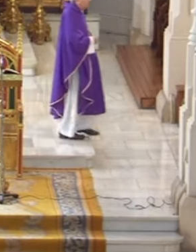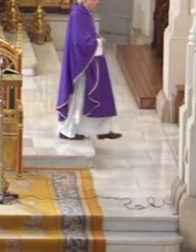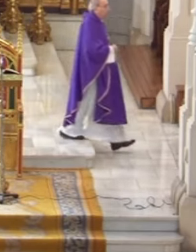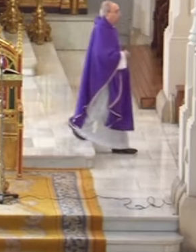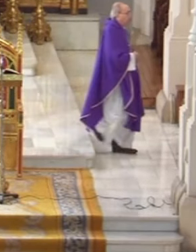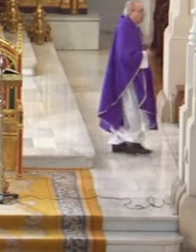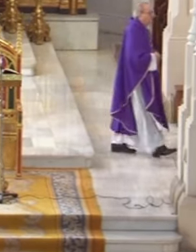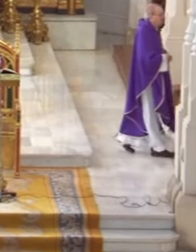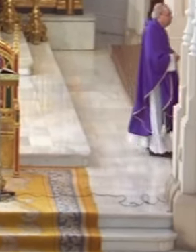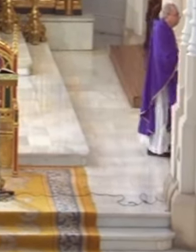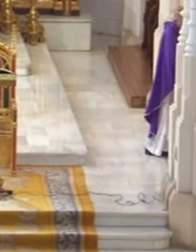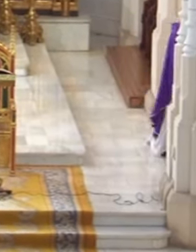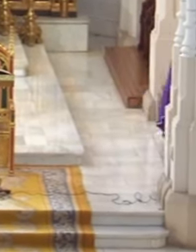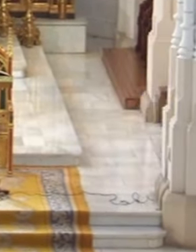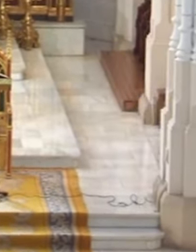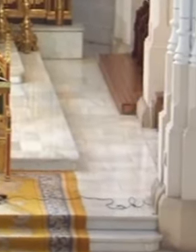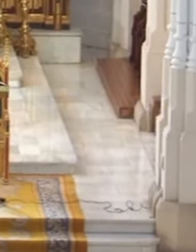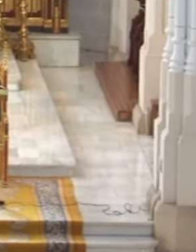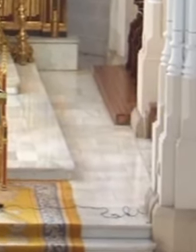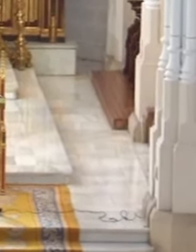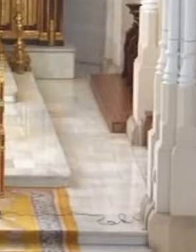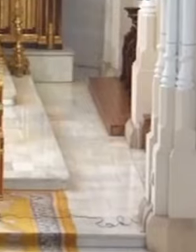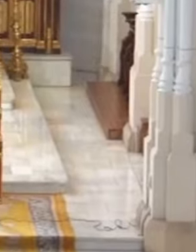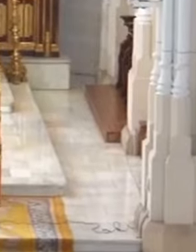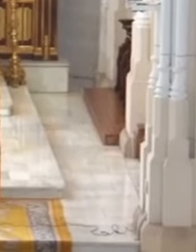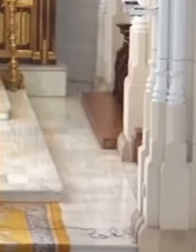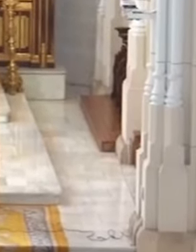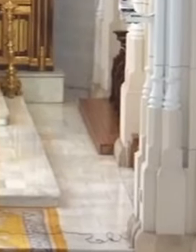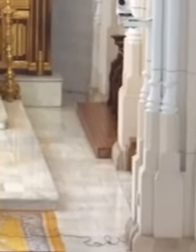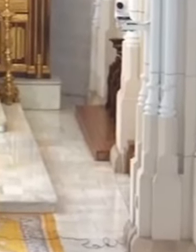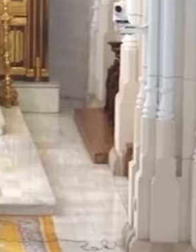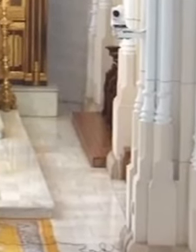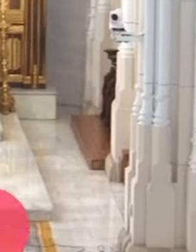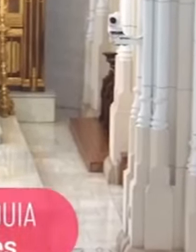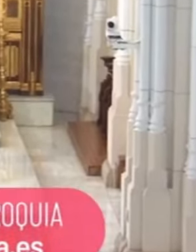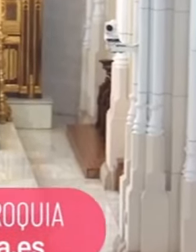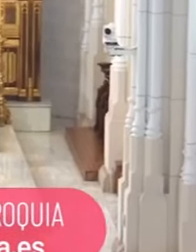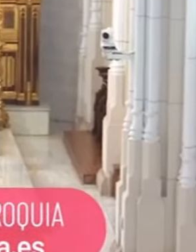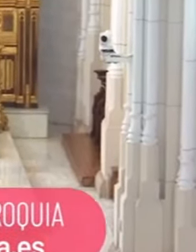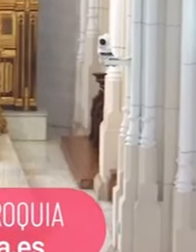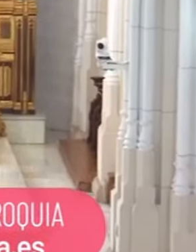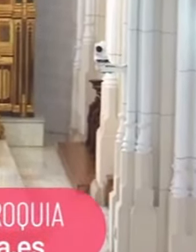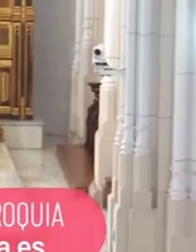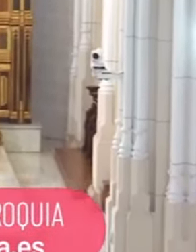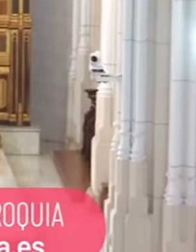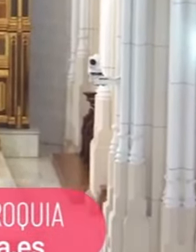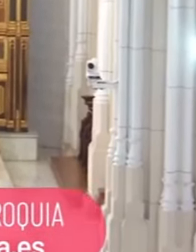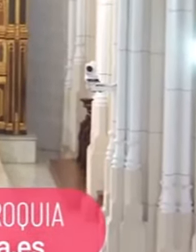La misericordia del Señor cada día cantaré. La misericordia.